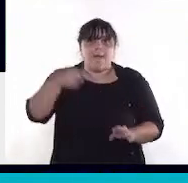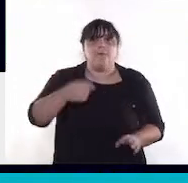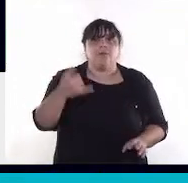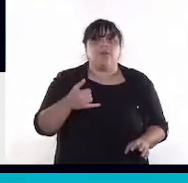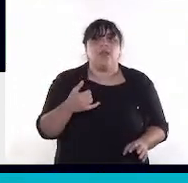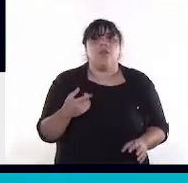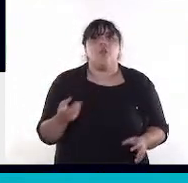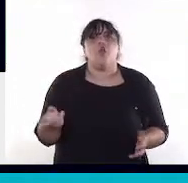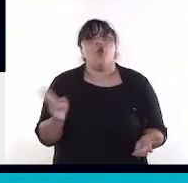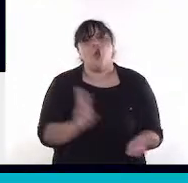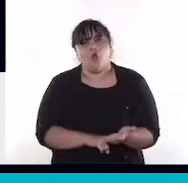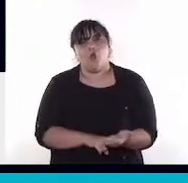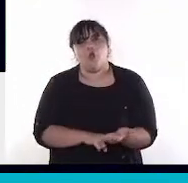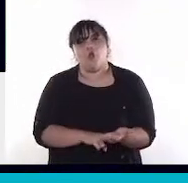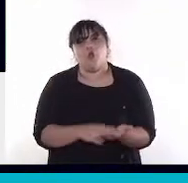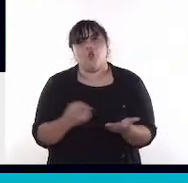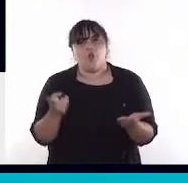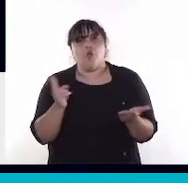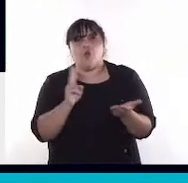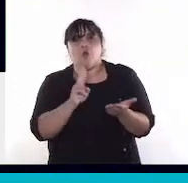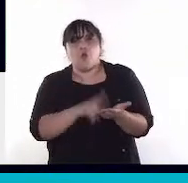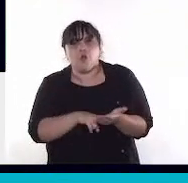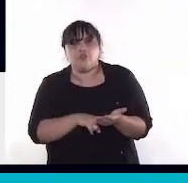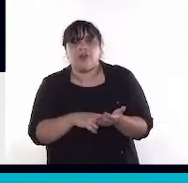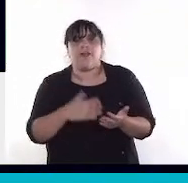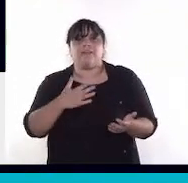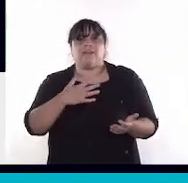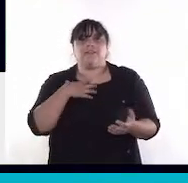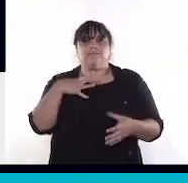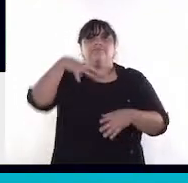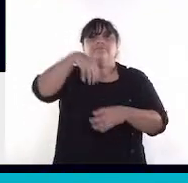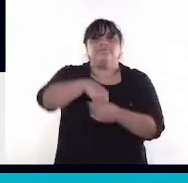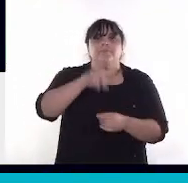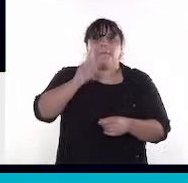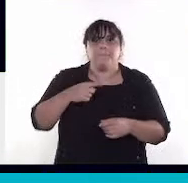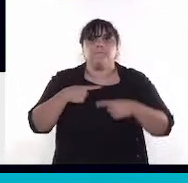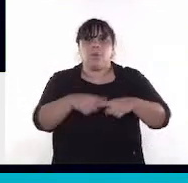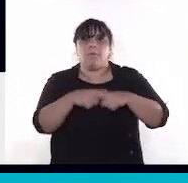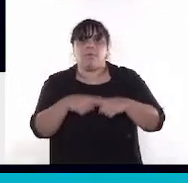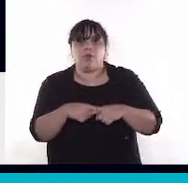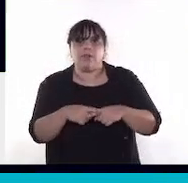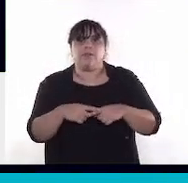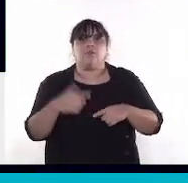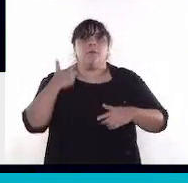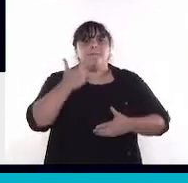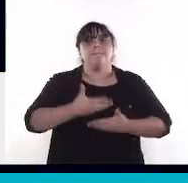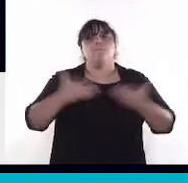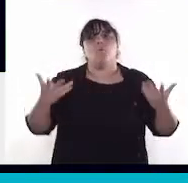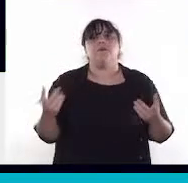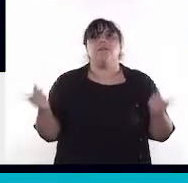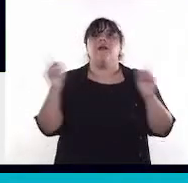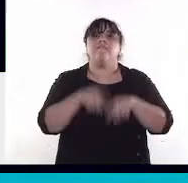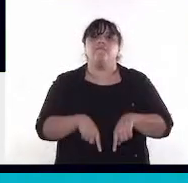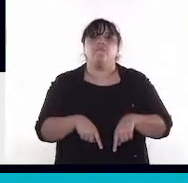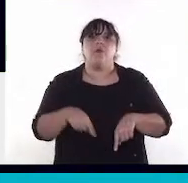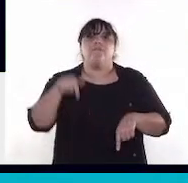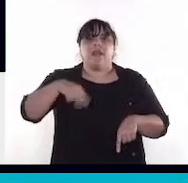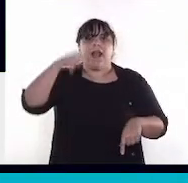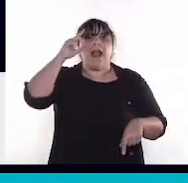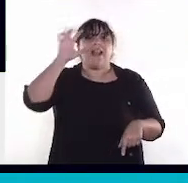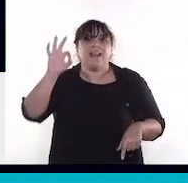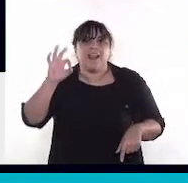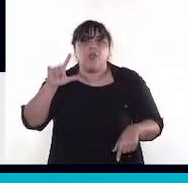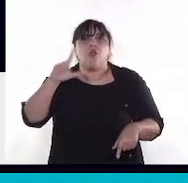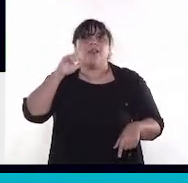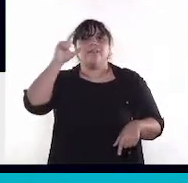poner la estructura partidaria de ese partido centenario a disposición de que vuelva el neoliberalismo en Argentina. Eso